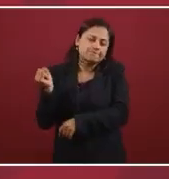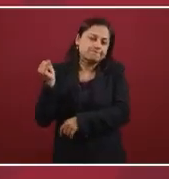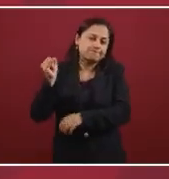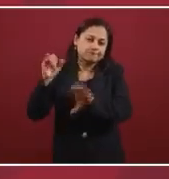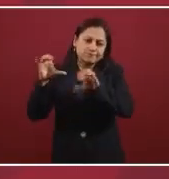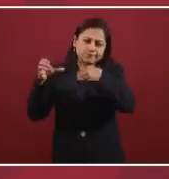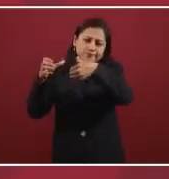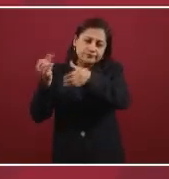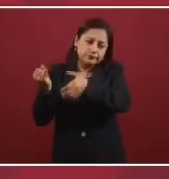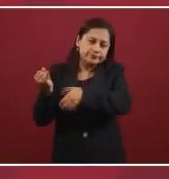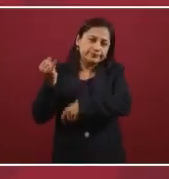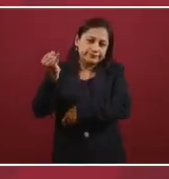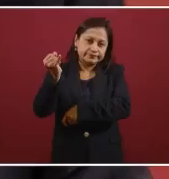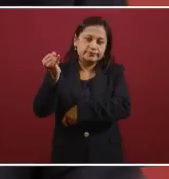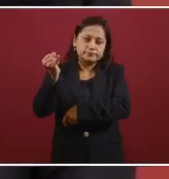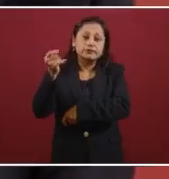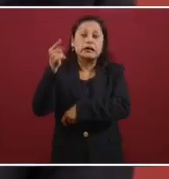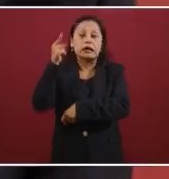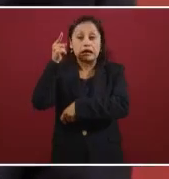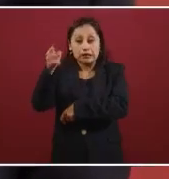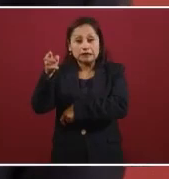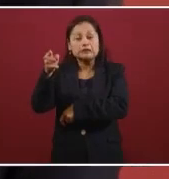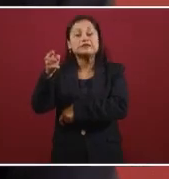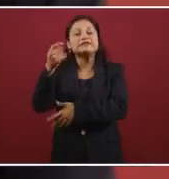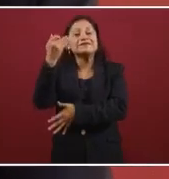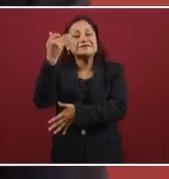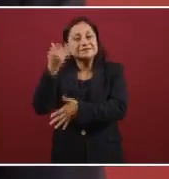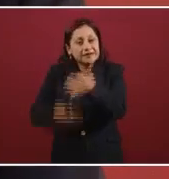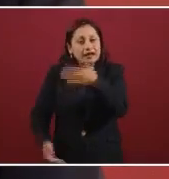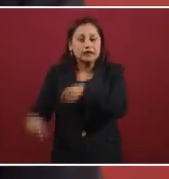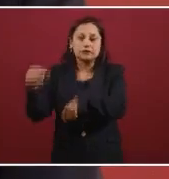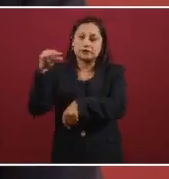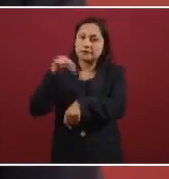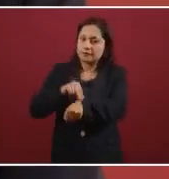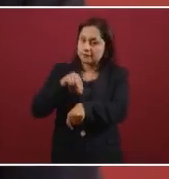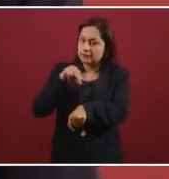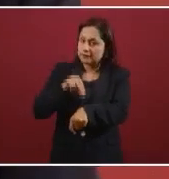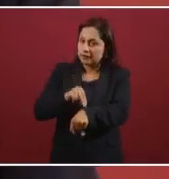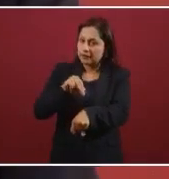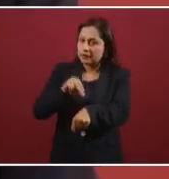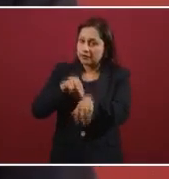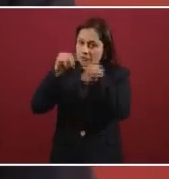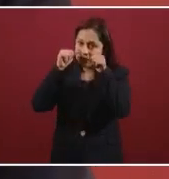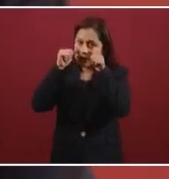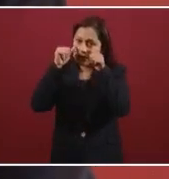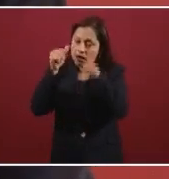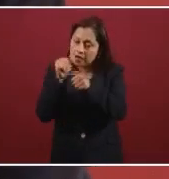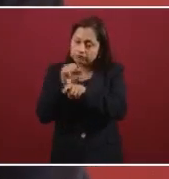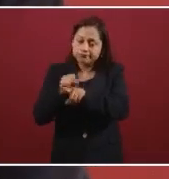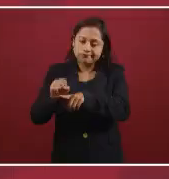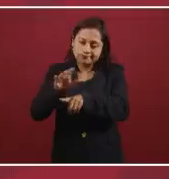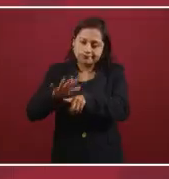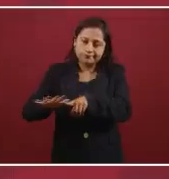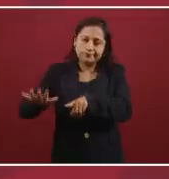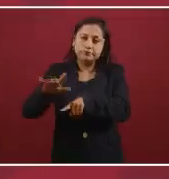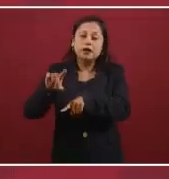que se requieren médicos generales, médicos familiares,